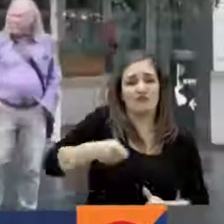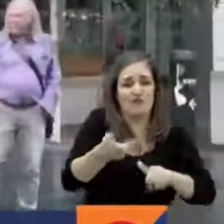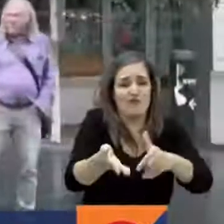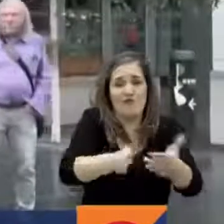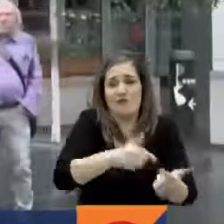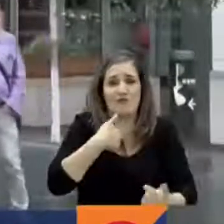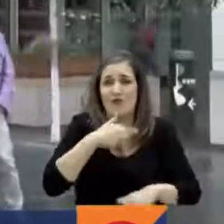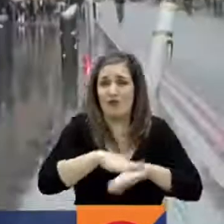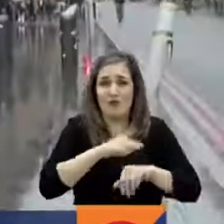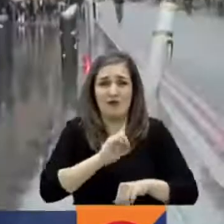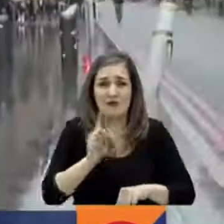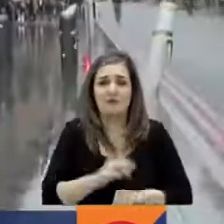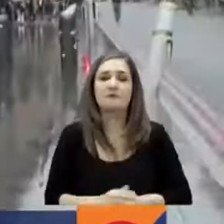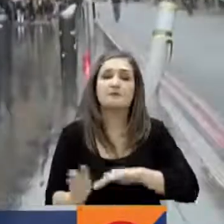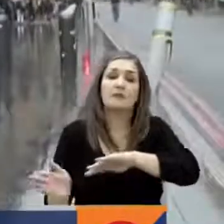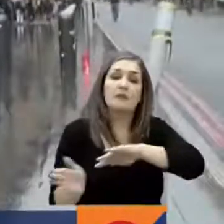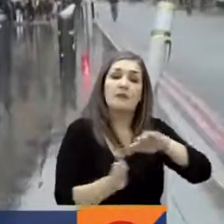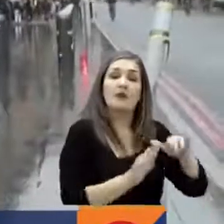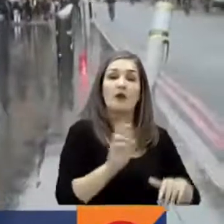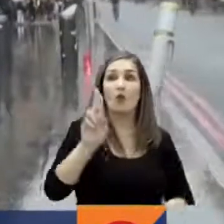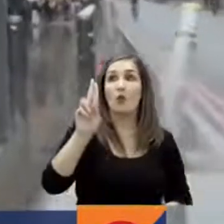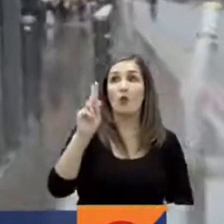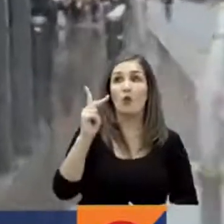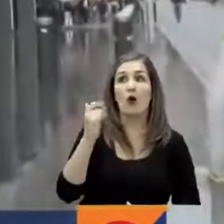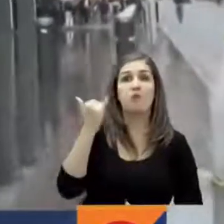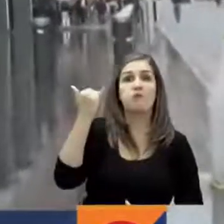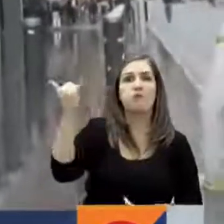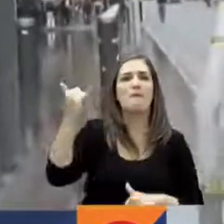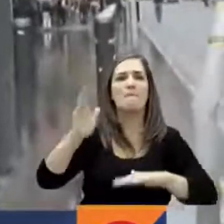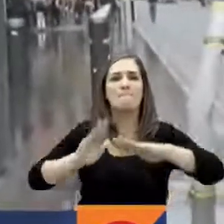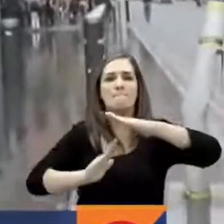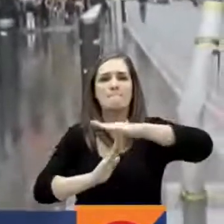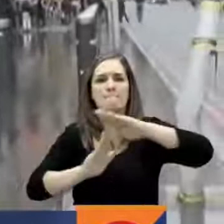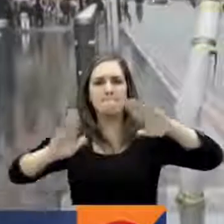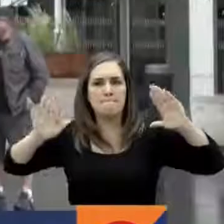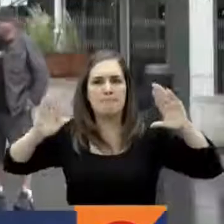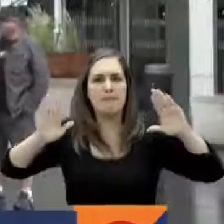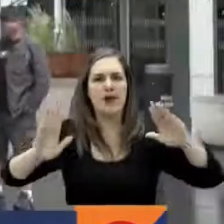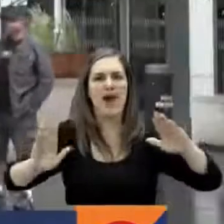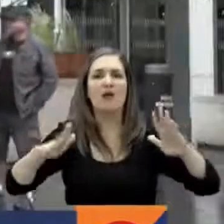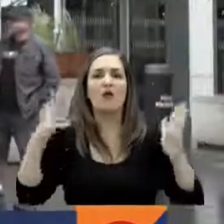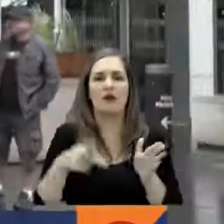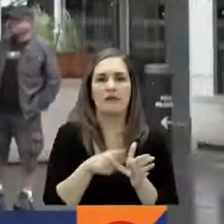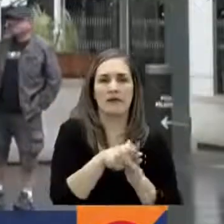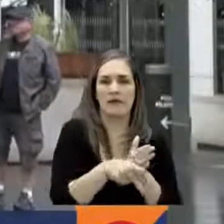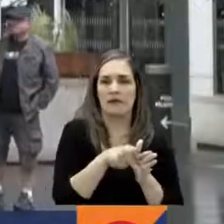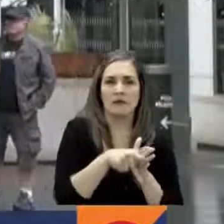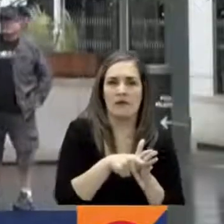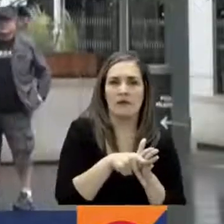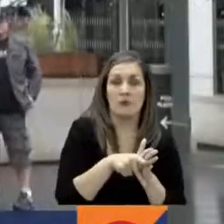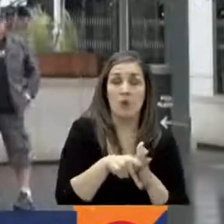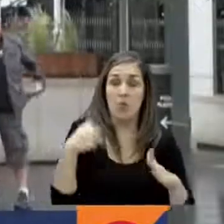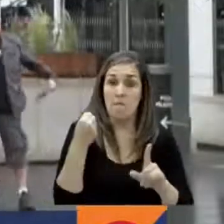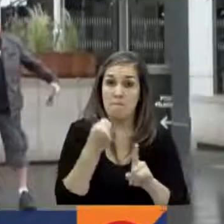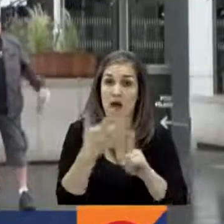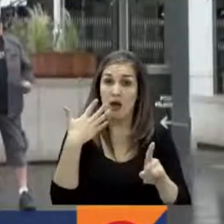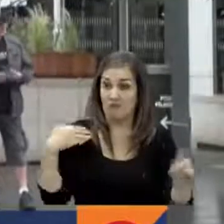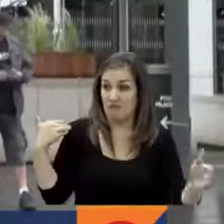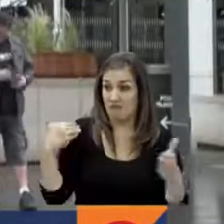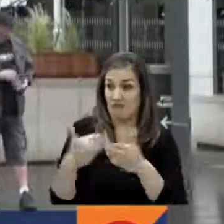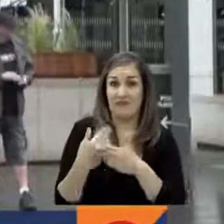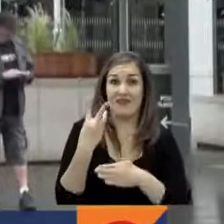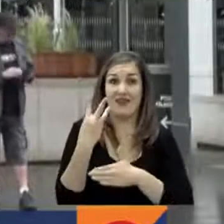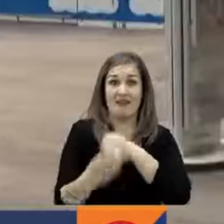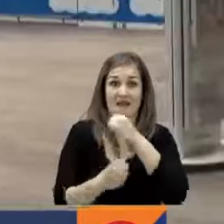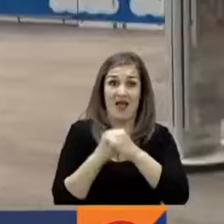Y Reino Unido vive la segunda jornada de paro ferroviario prevista para esta semana y la de mayor impacto en 30 años.